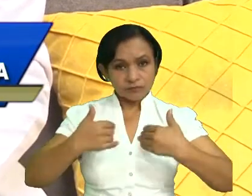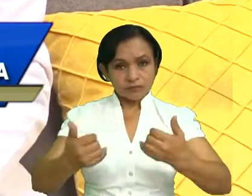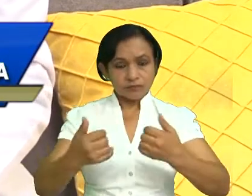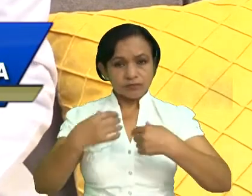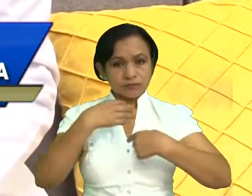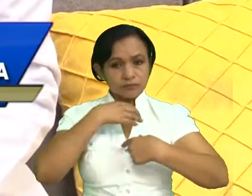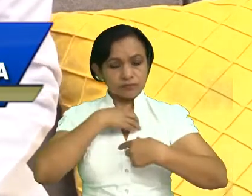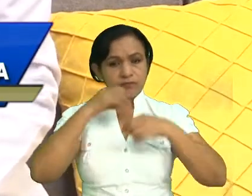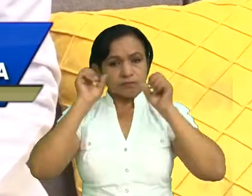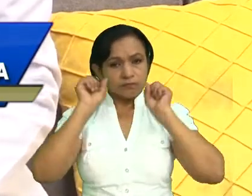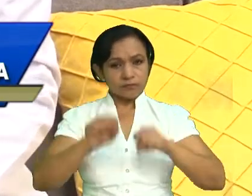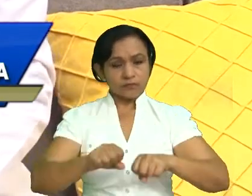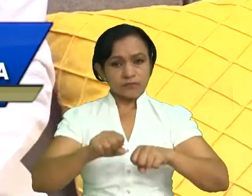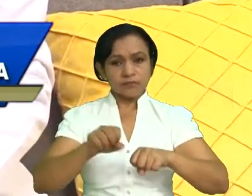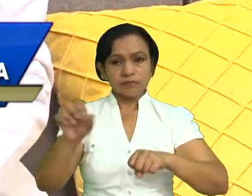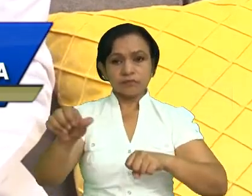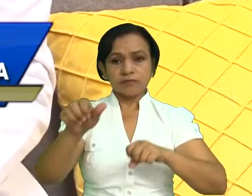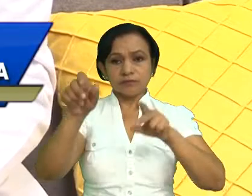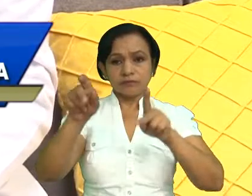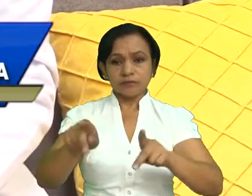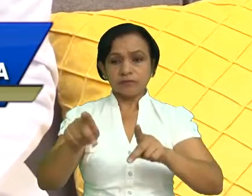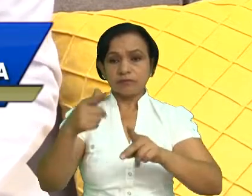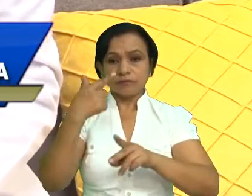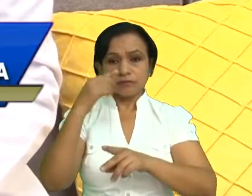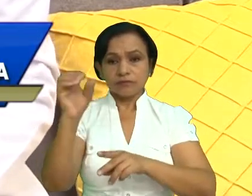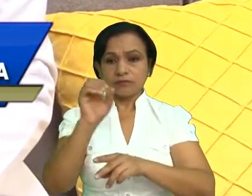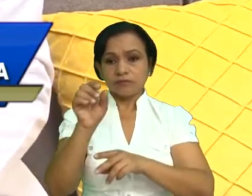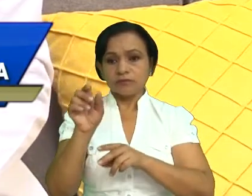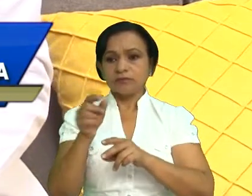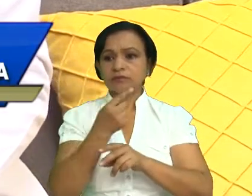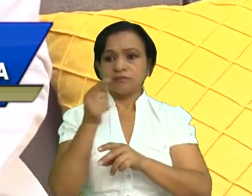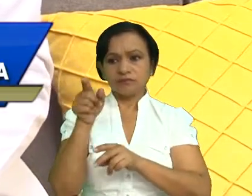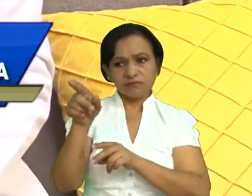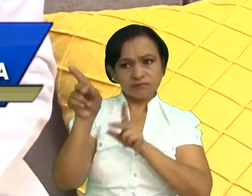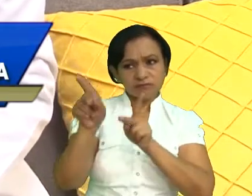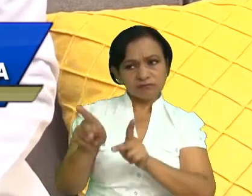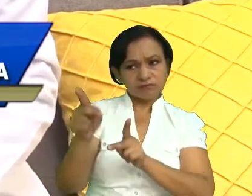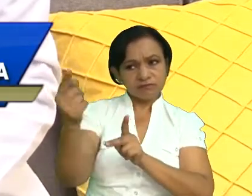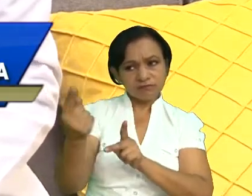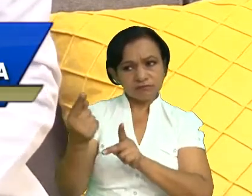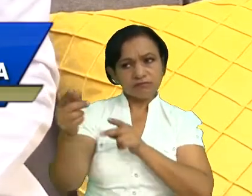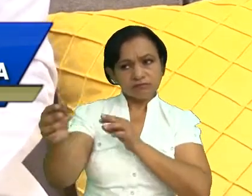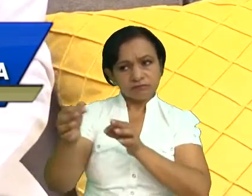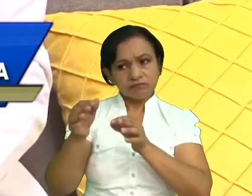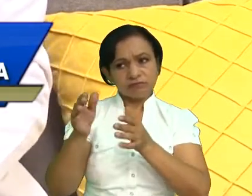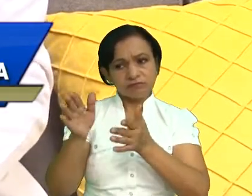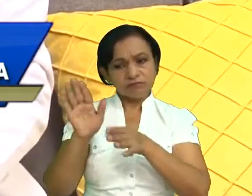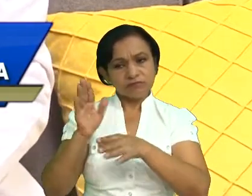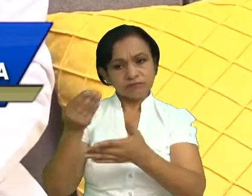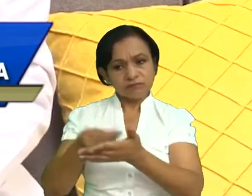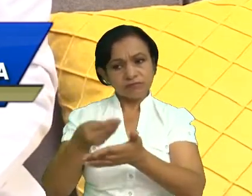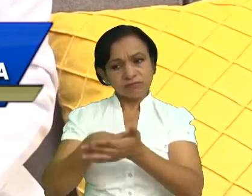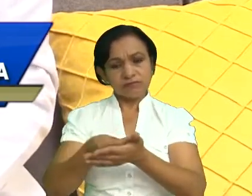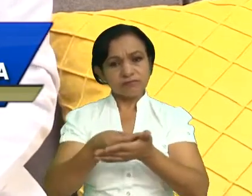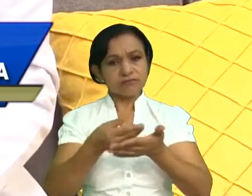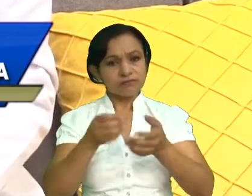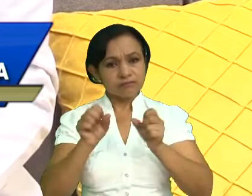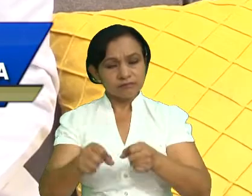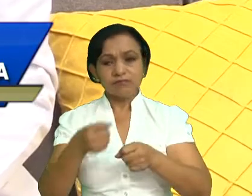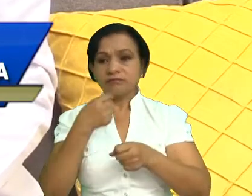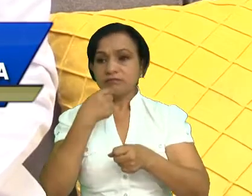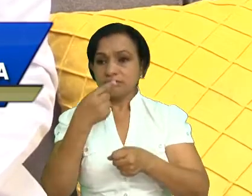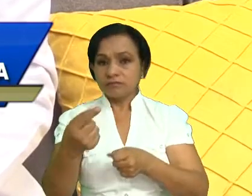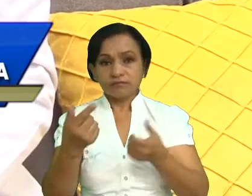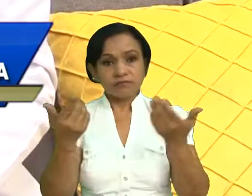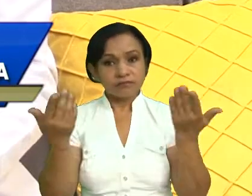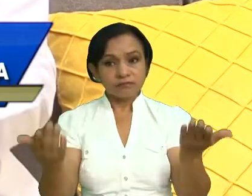ser capaz de transmitirle, aunque no conozcas quién es ese comprador, las medidas de recomendación que le podemos dar y